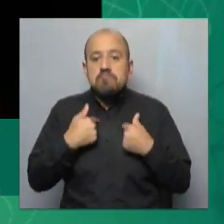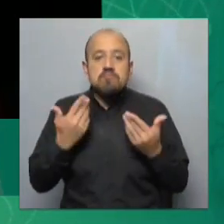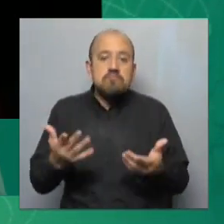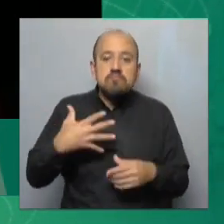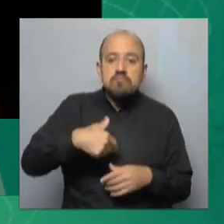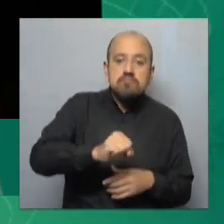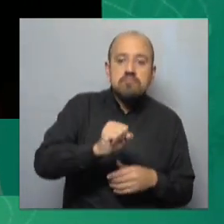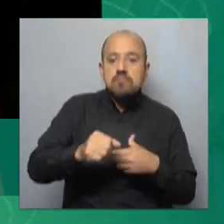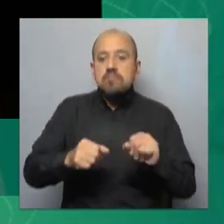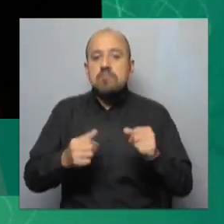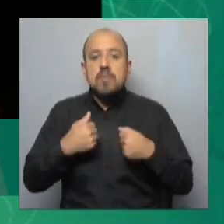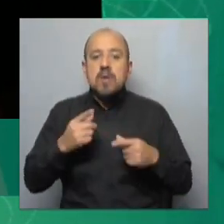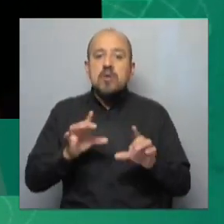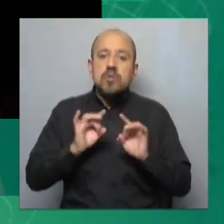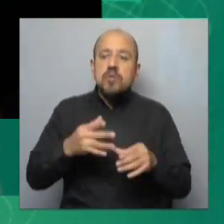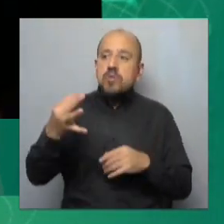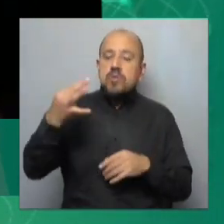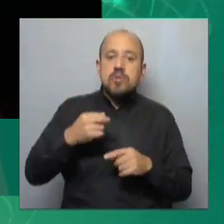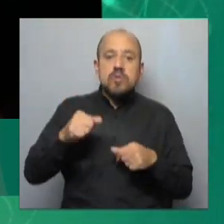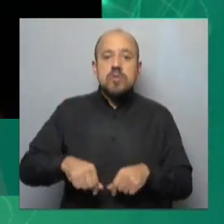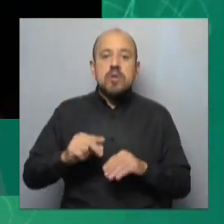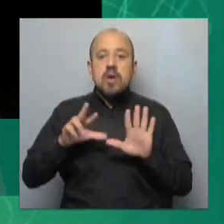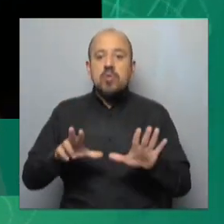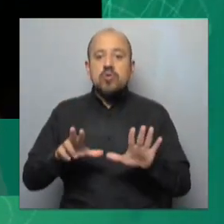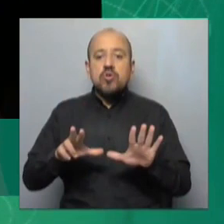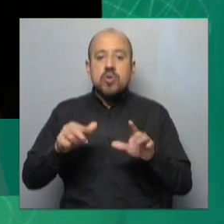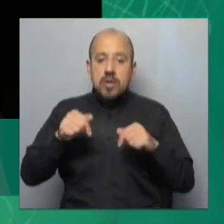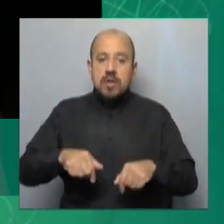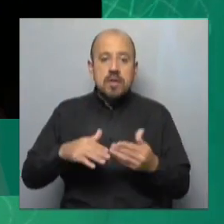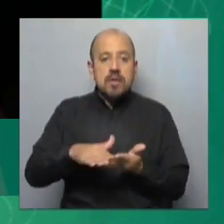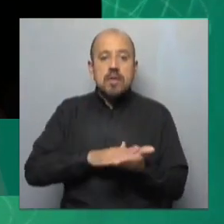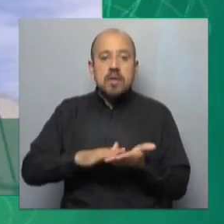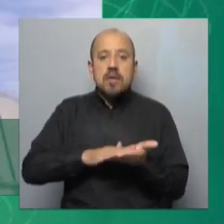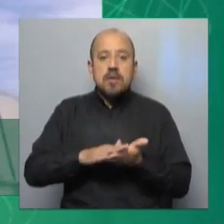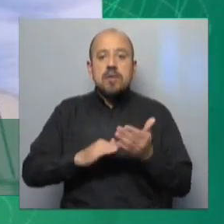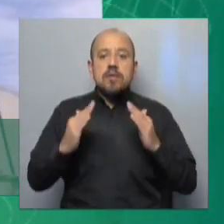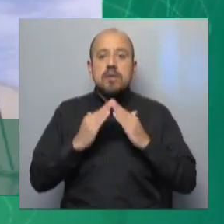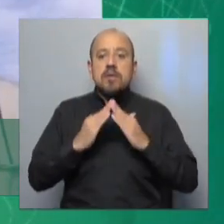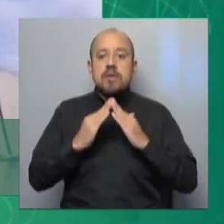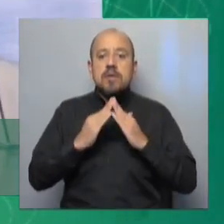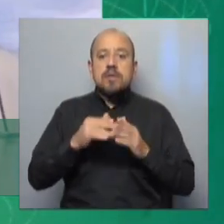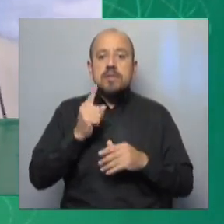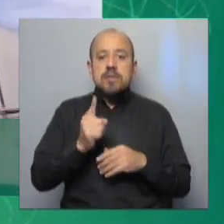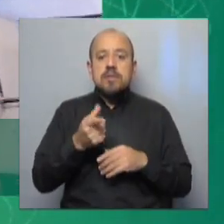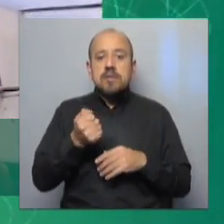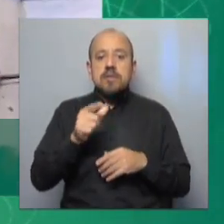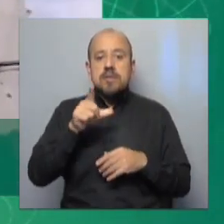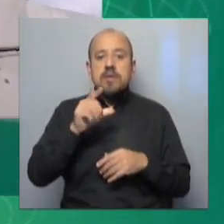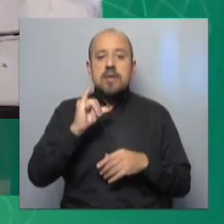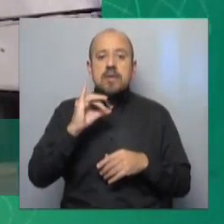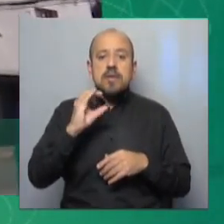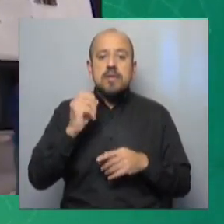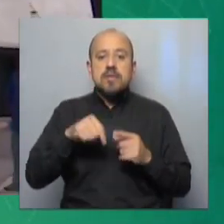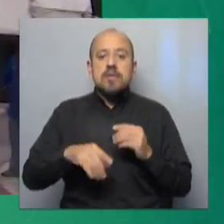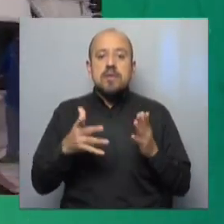trasladados lo único que nos dicen que lo he hecho acá no tiene que dar nadie o sea que canalice tiene que quedar completamente desolado para